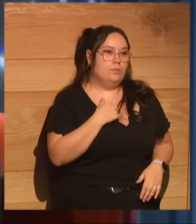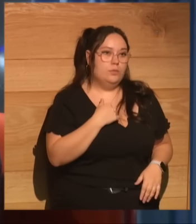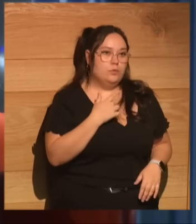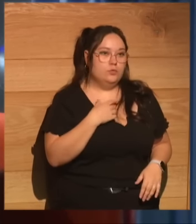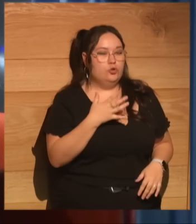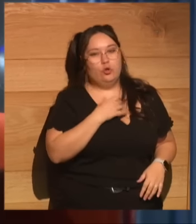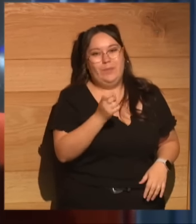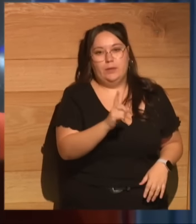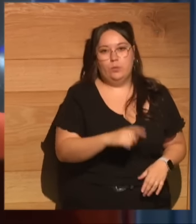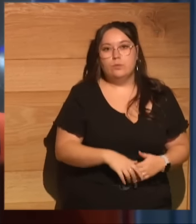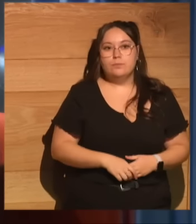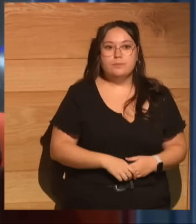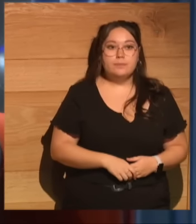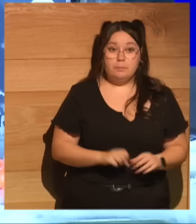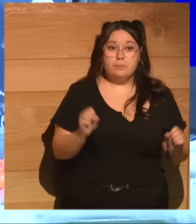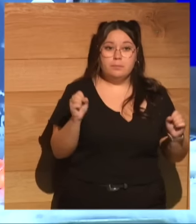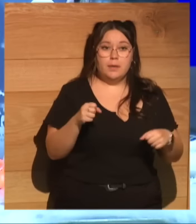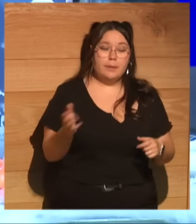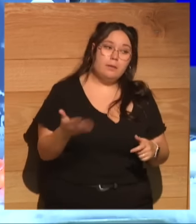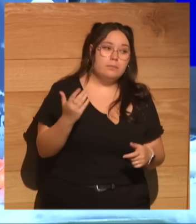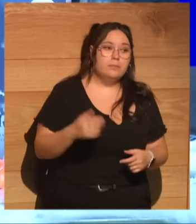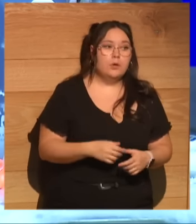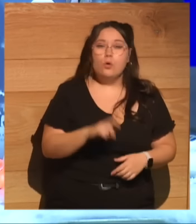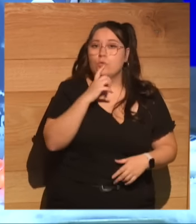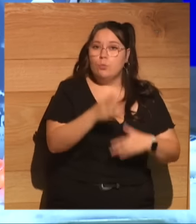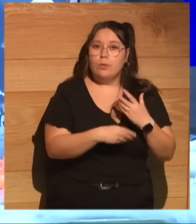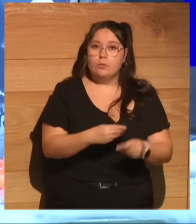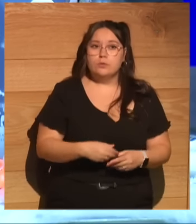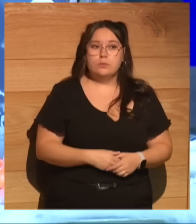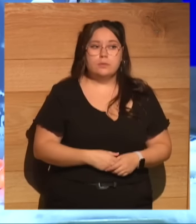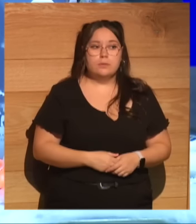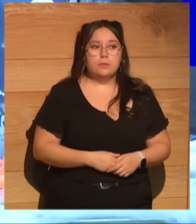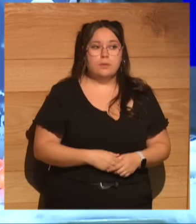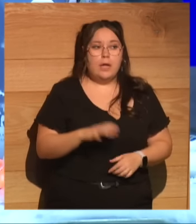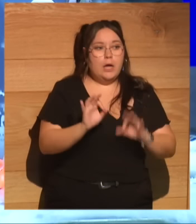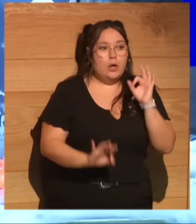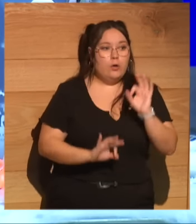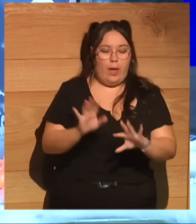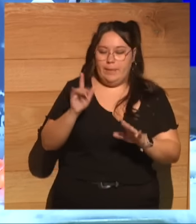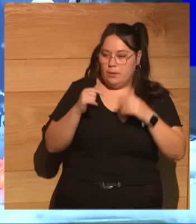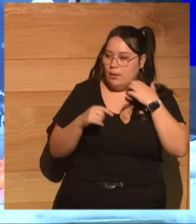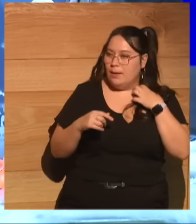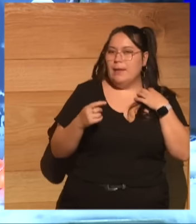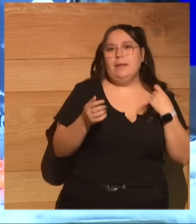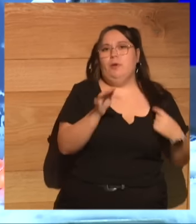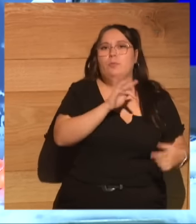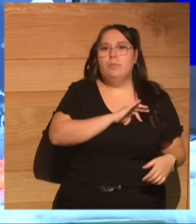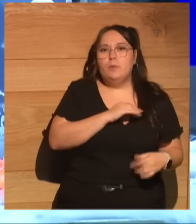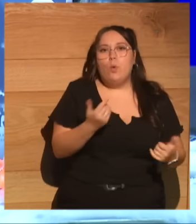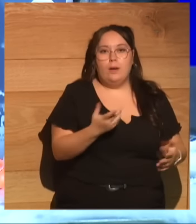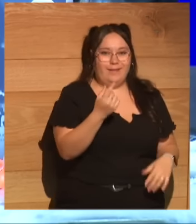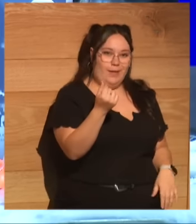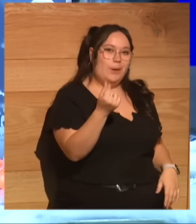yo no tengo atrevimiento, no tengo, vale, entidad. Venga, suficiente. Pues adelante, ¿cómo lo hacemos? Pero, ¿cómo que adelante? ¿Y el premio cuál? Ah, es verdad, la